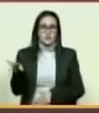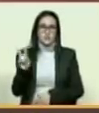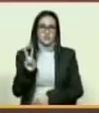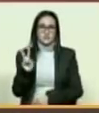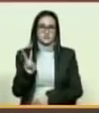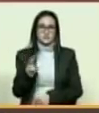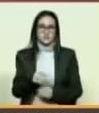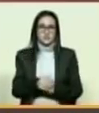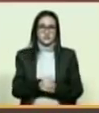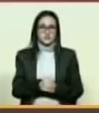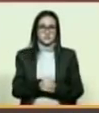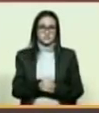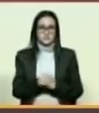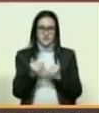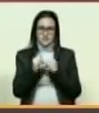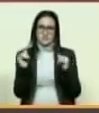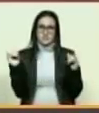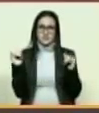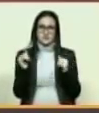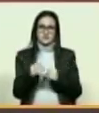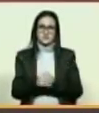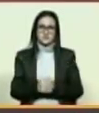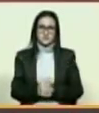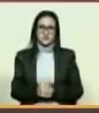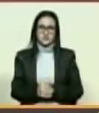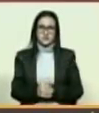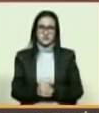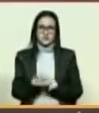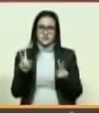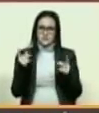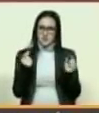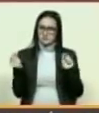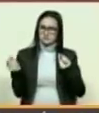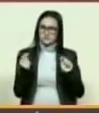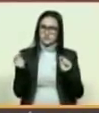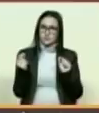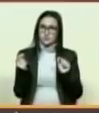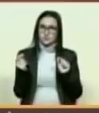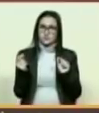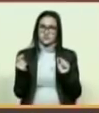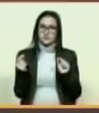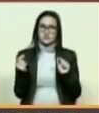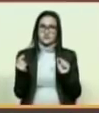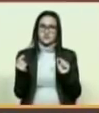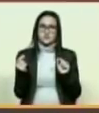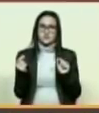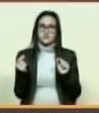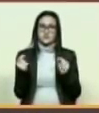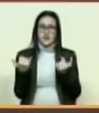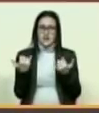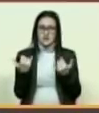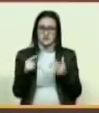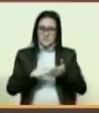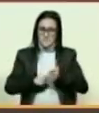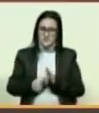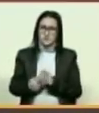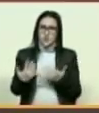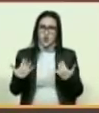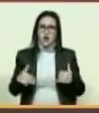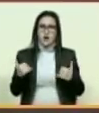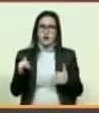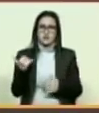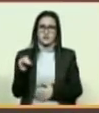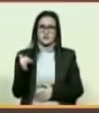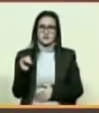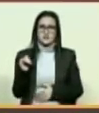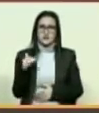Venezuela. Soberanía, independencia. Respecto al diálogo, ha habido muchas presiones, cómo no. Ha habido muchas